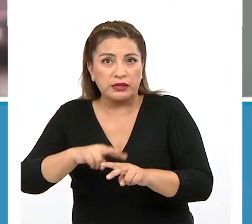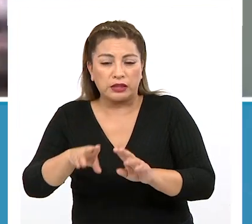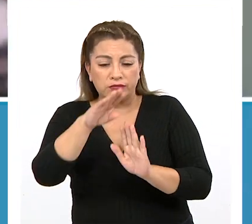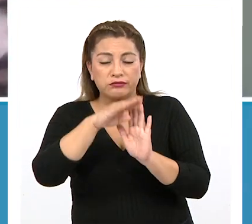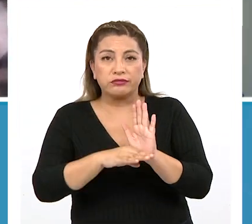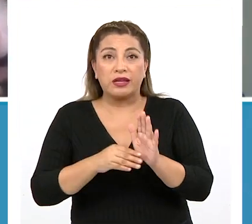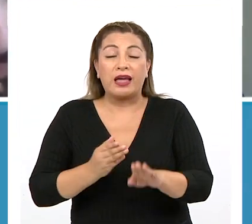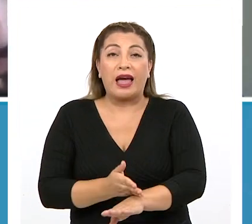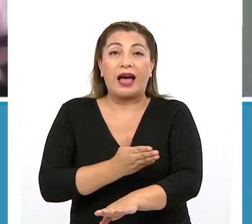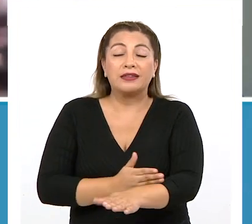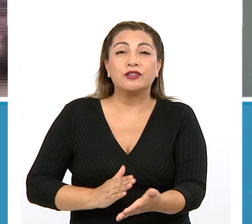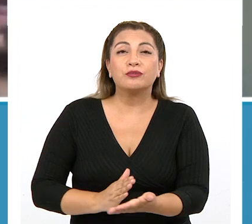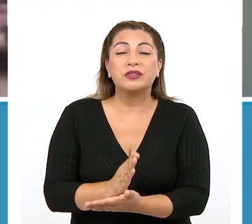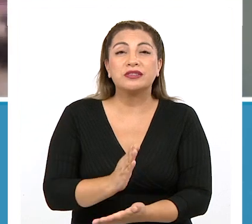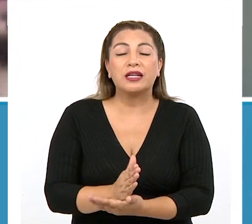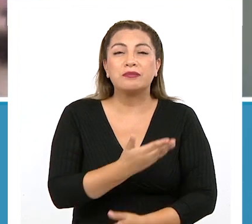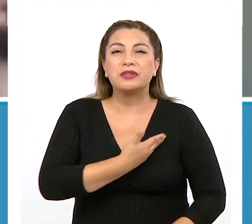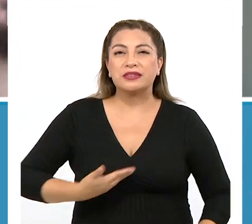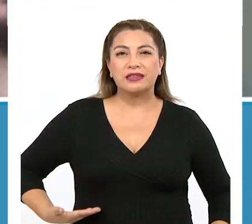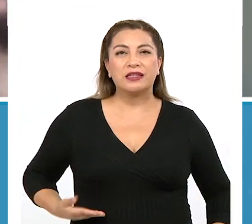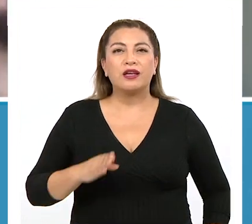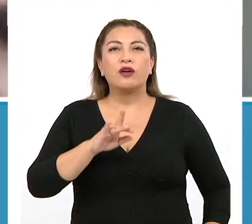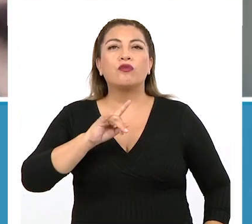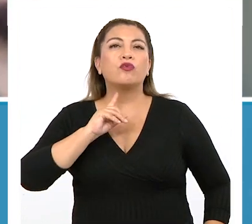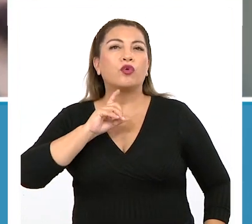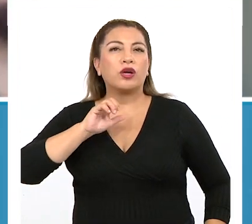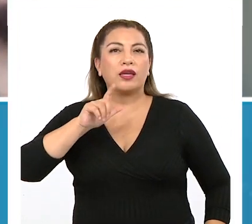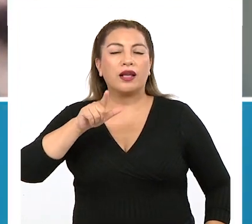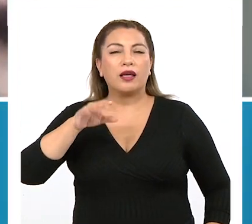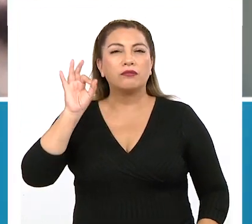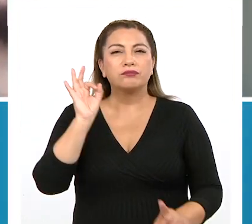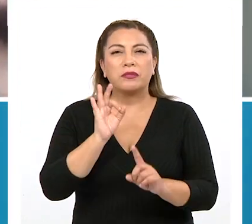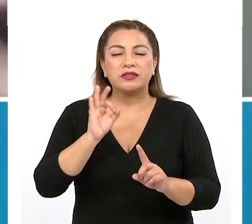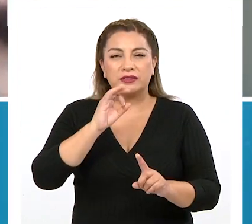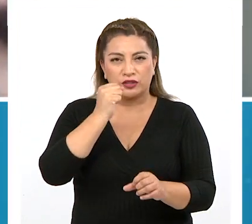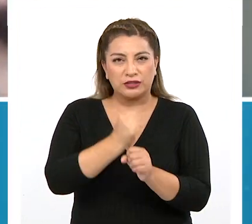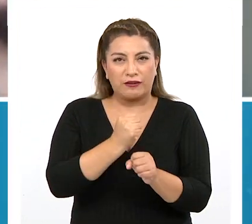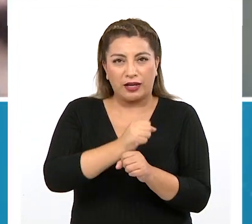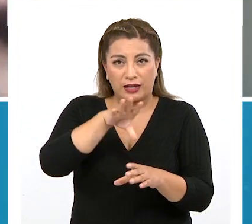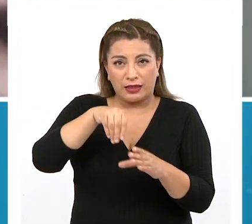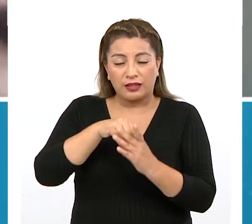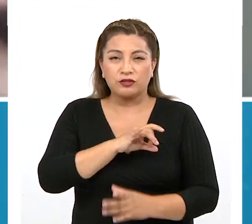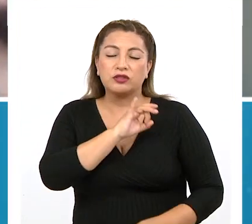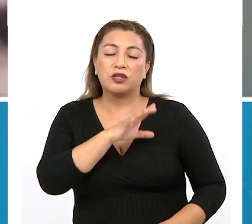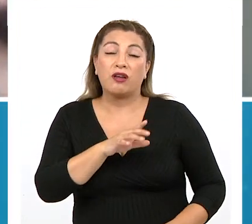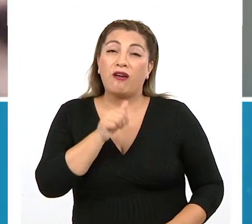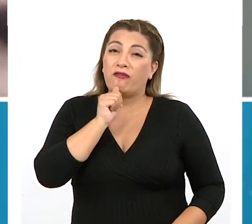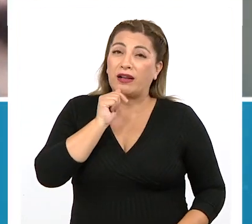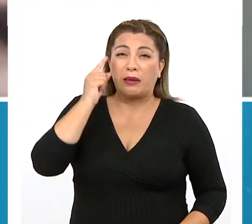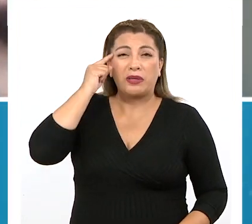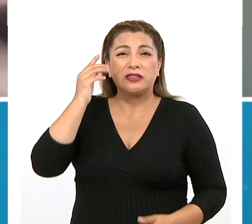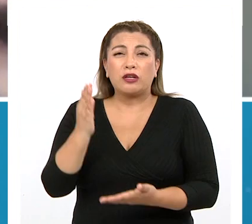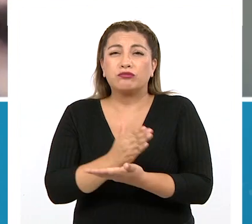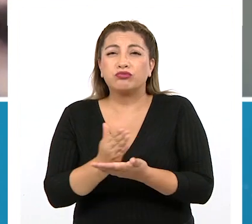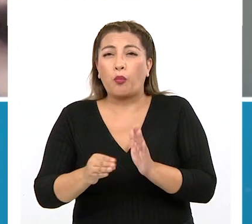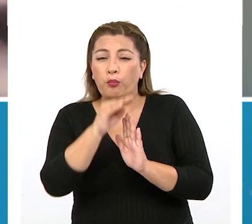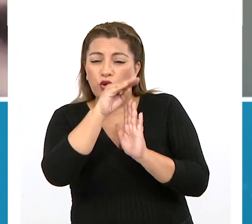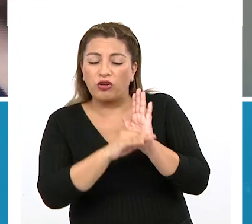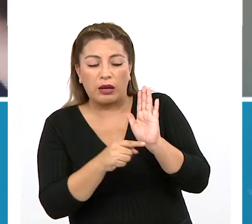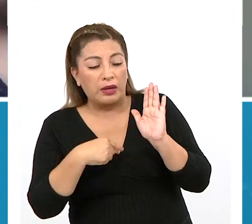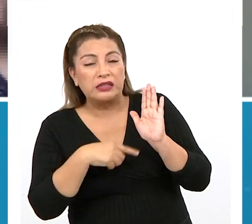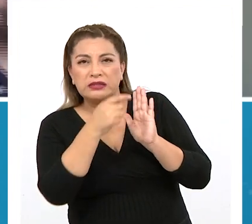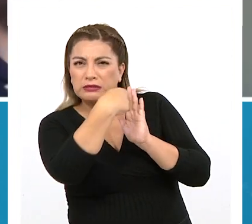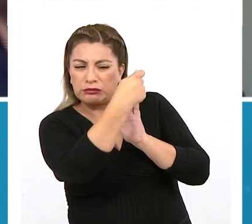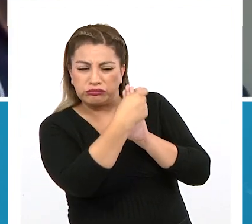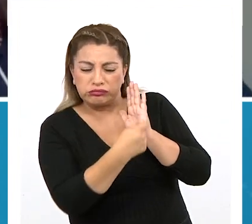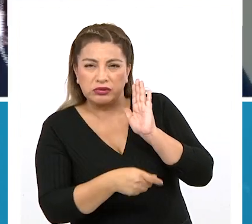antes de pensar en Bukele, hay que pensar en la particularidad de Chile. Y yo creo que eso todavía no ha sido bien pensado, todavía no veo un programa que me indique, mira, el diagnóstico es